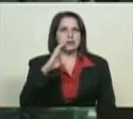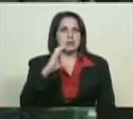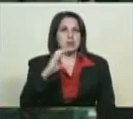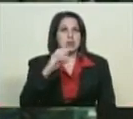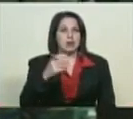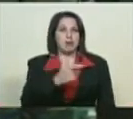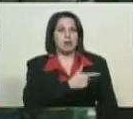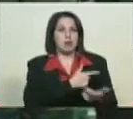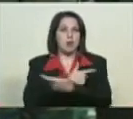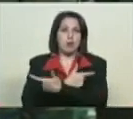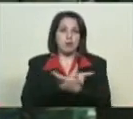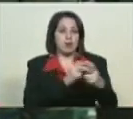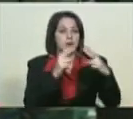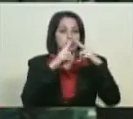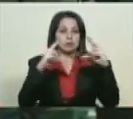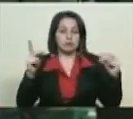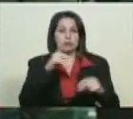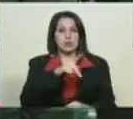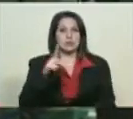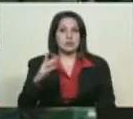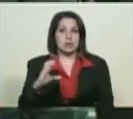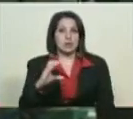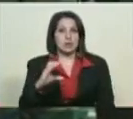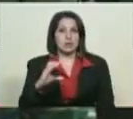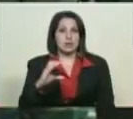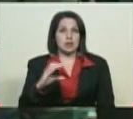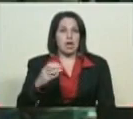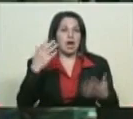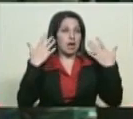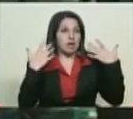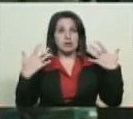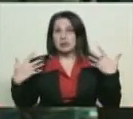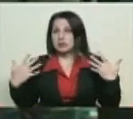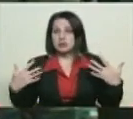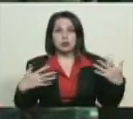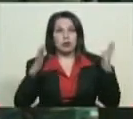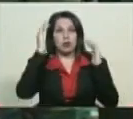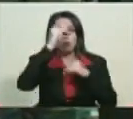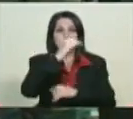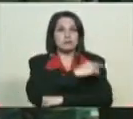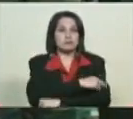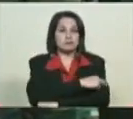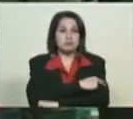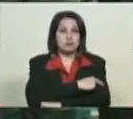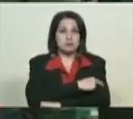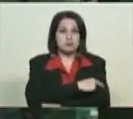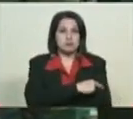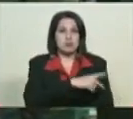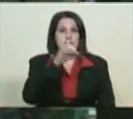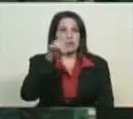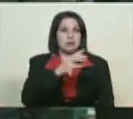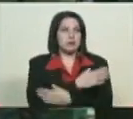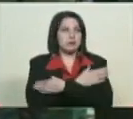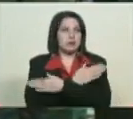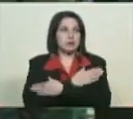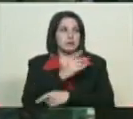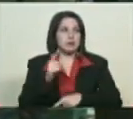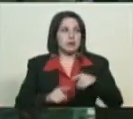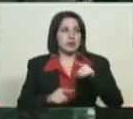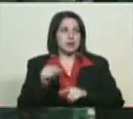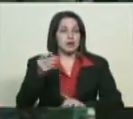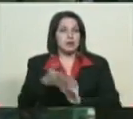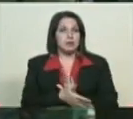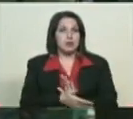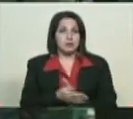y Protección Civil, atendiendo las emergencias hospitalarias y prehospitalarias, y también felicitar a los cuerpos